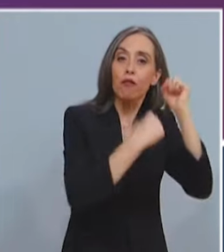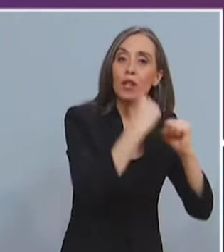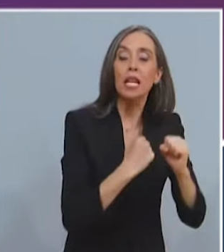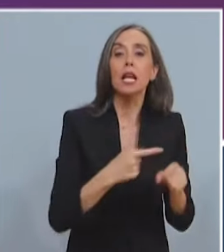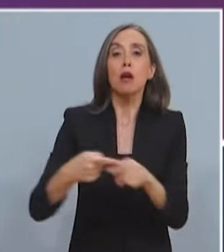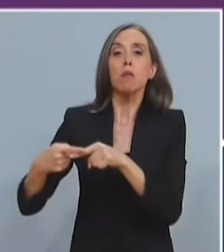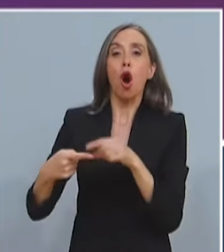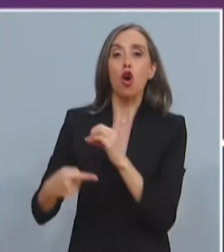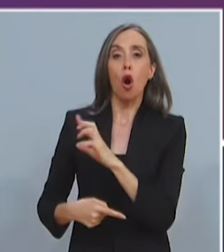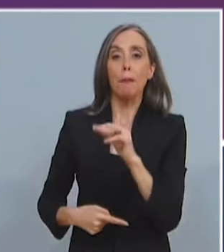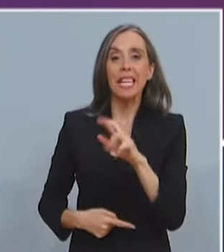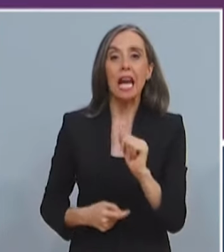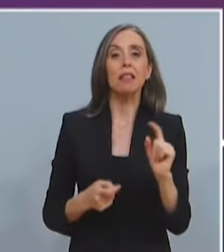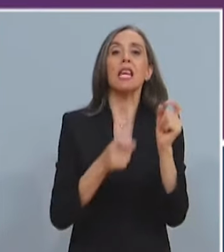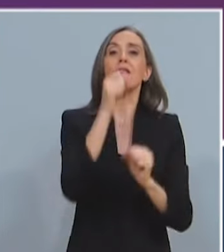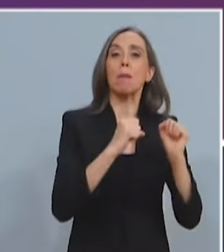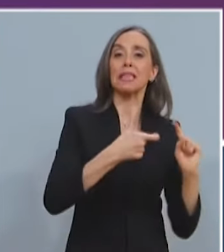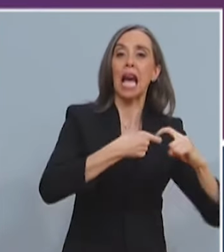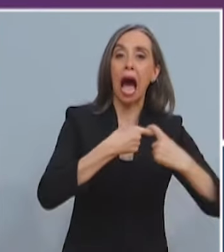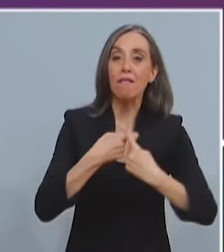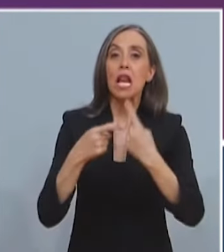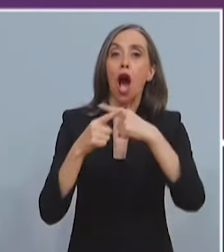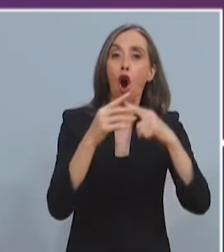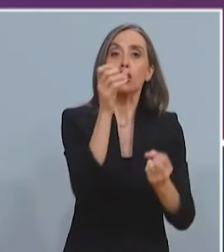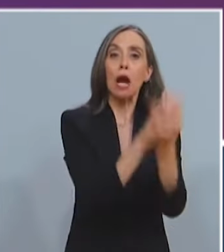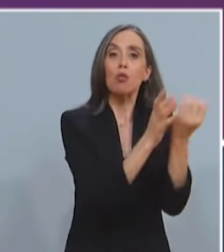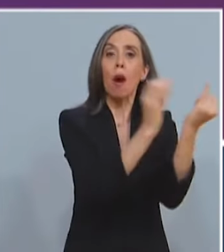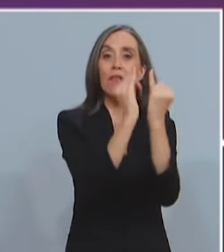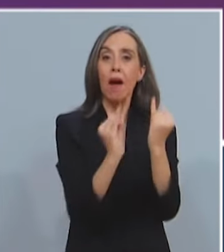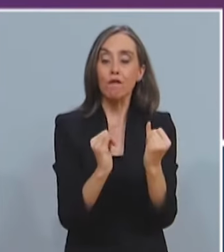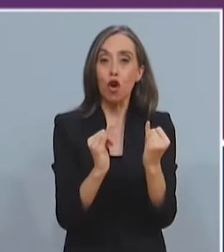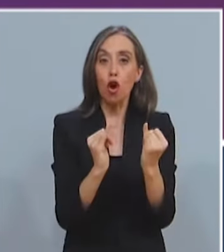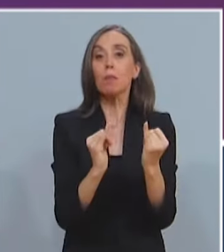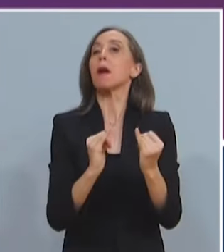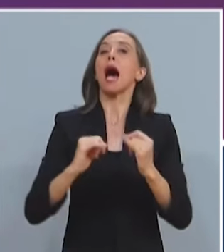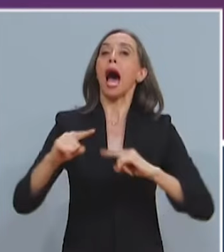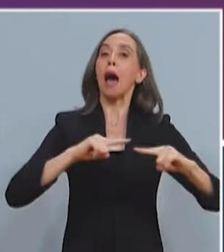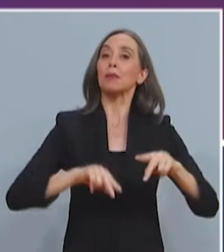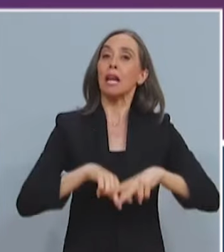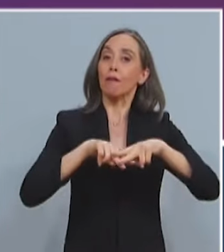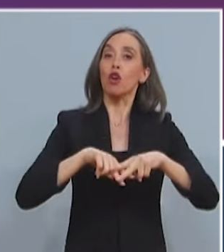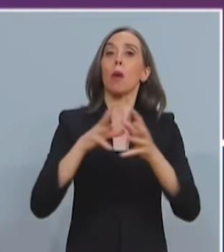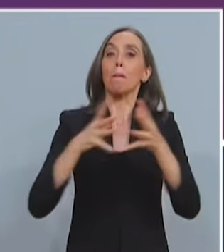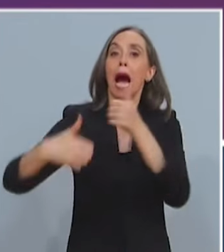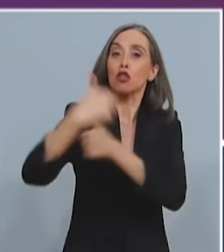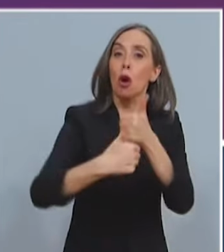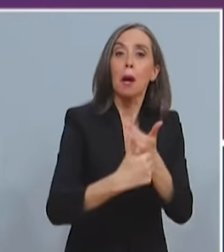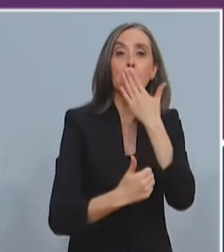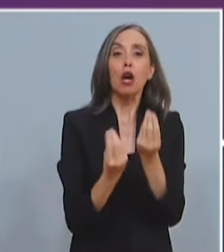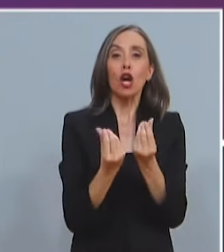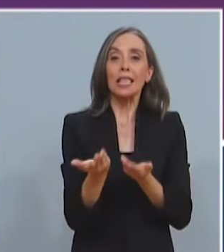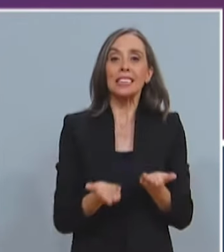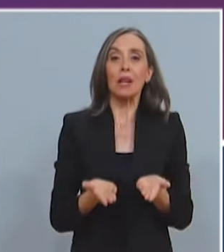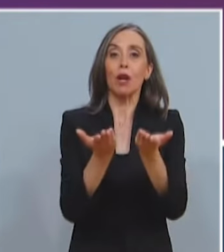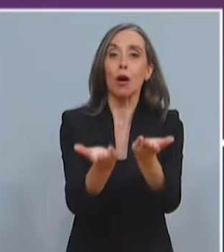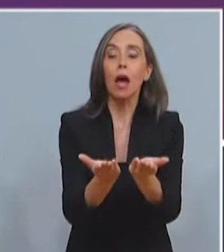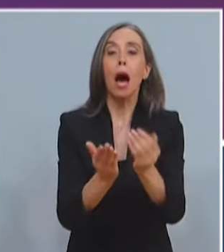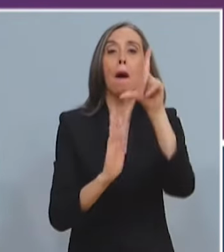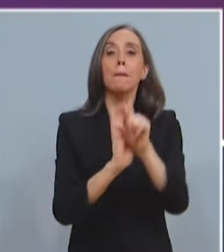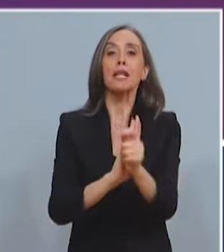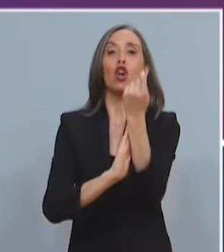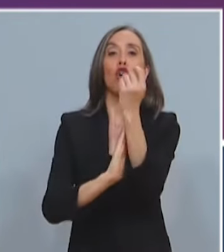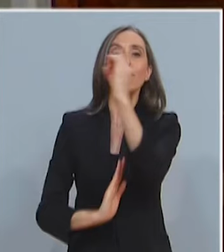afiliados y otras formas de manera de fortalecer la competitividad mejorar la calidad de los servicios reducir